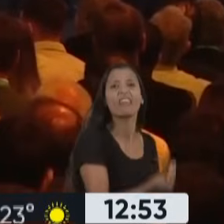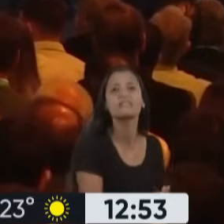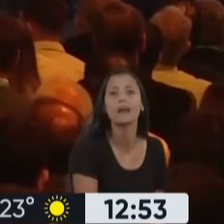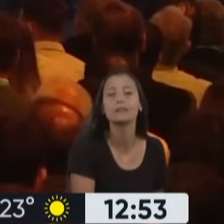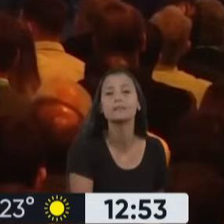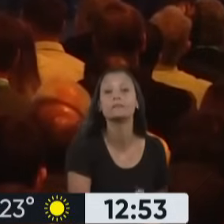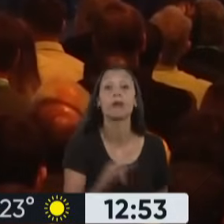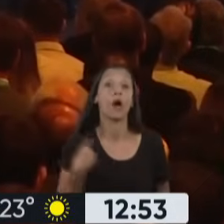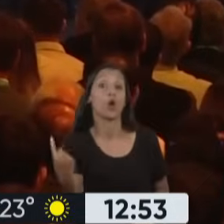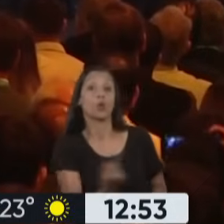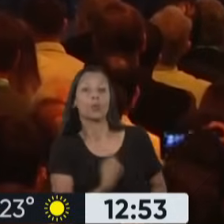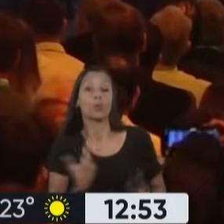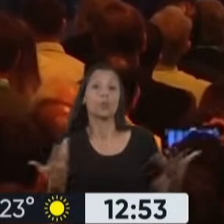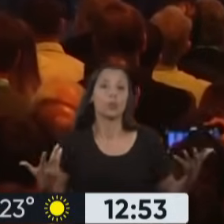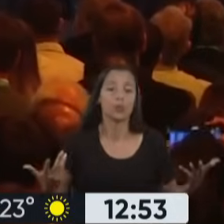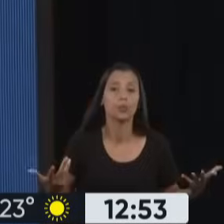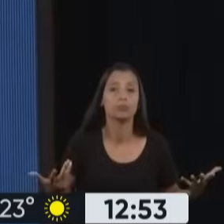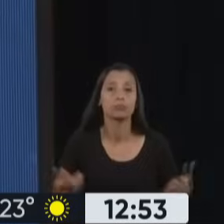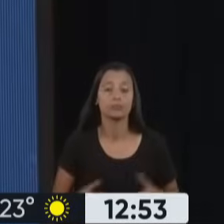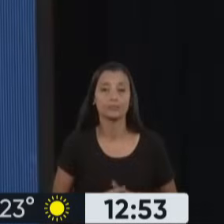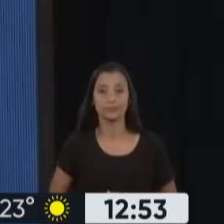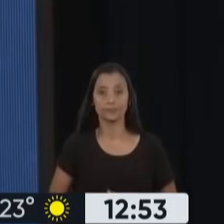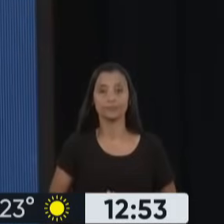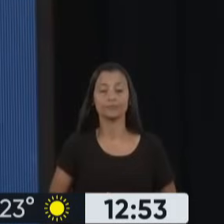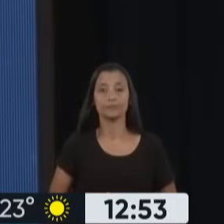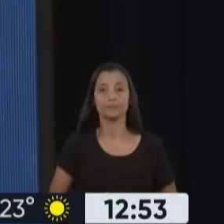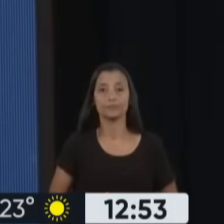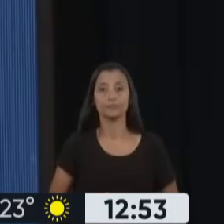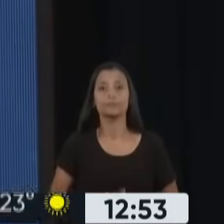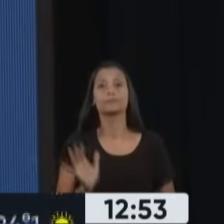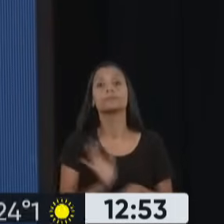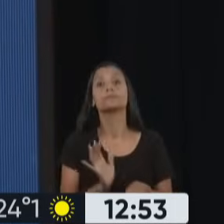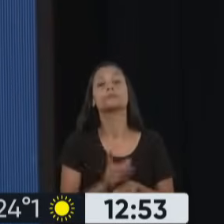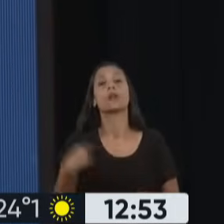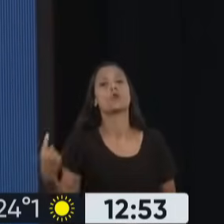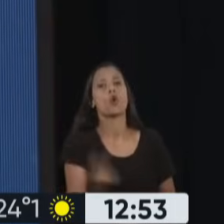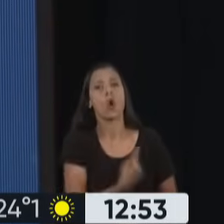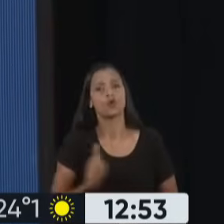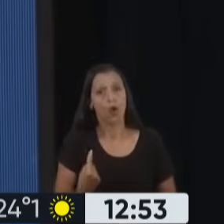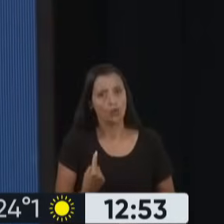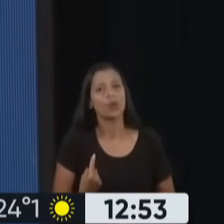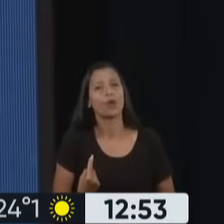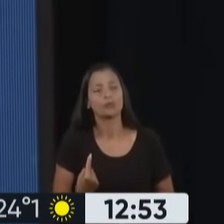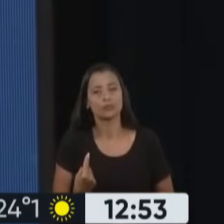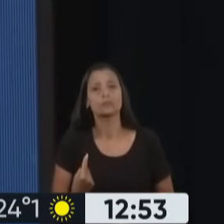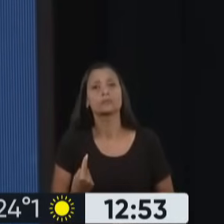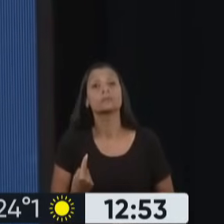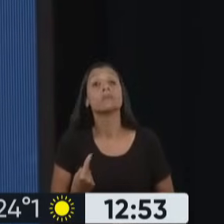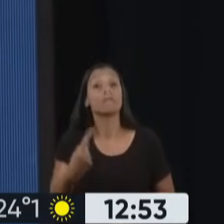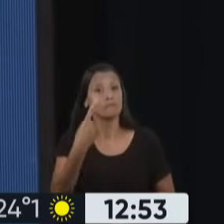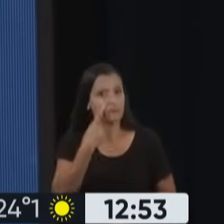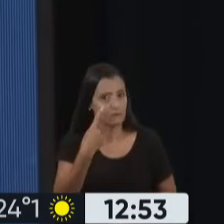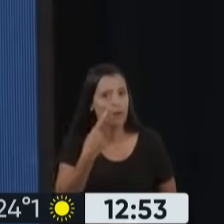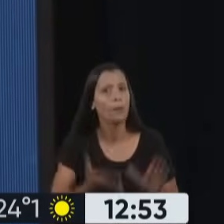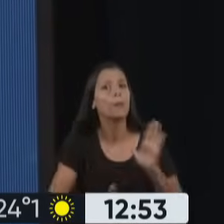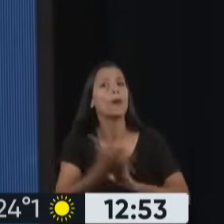bestias con, digamos, genes keynesianos, que nos íbamos a meter en una gran